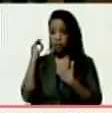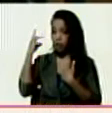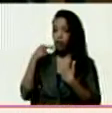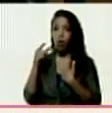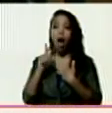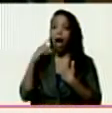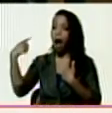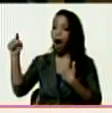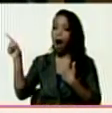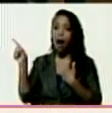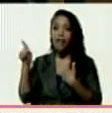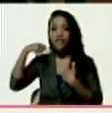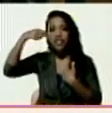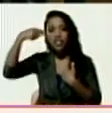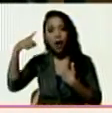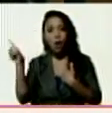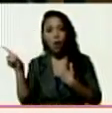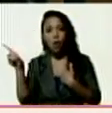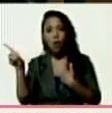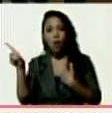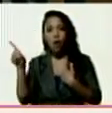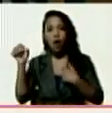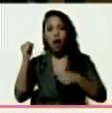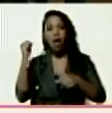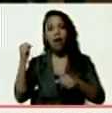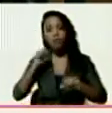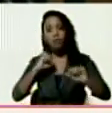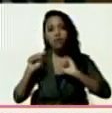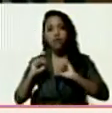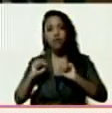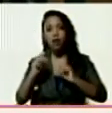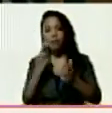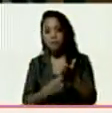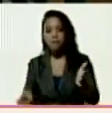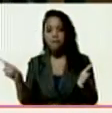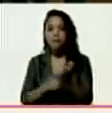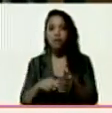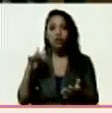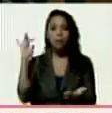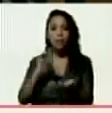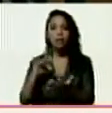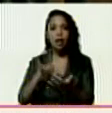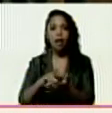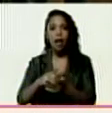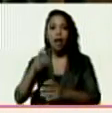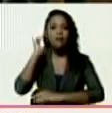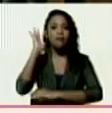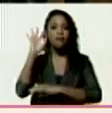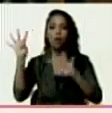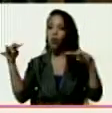videos, están allí las acciones, convalidando con su presencia el quórum reglamentario.